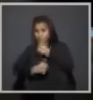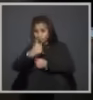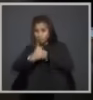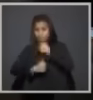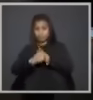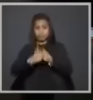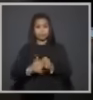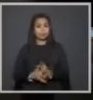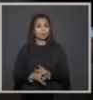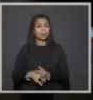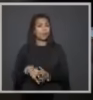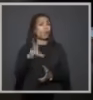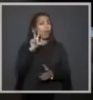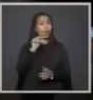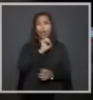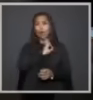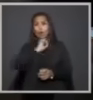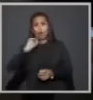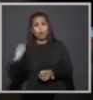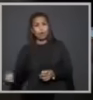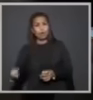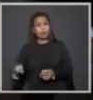no odiar,